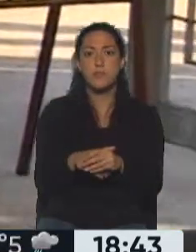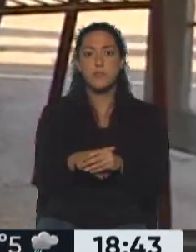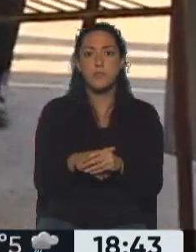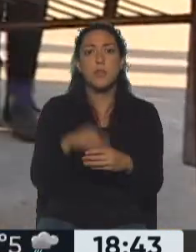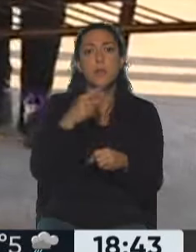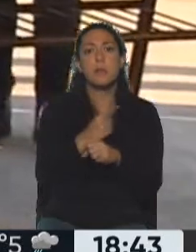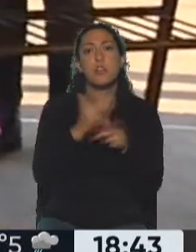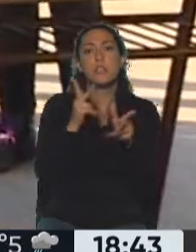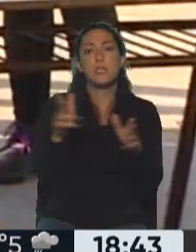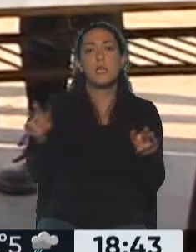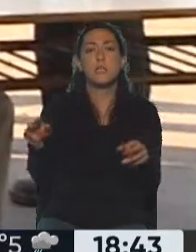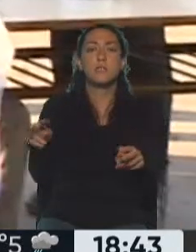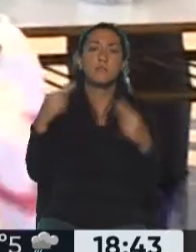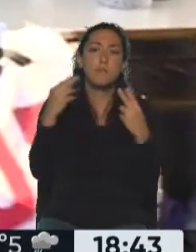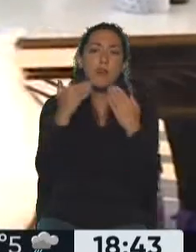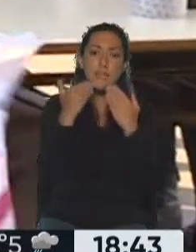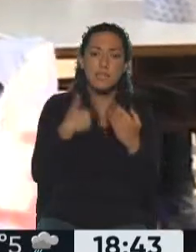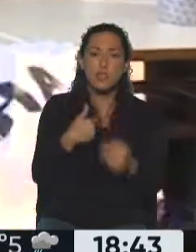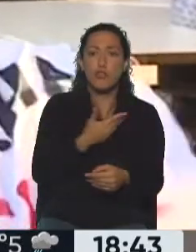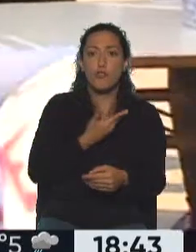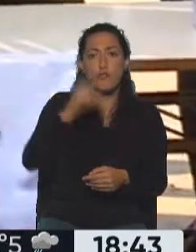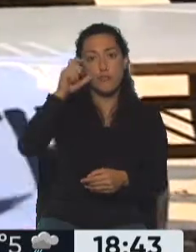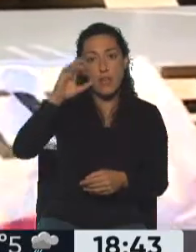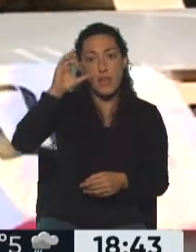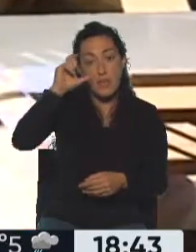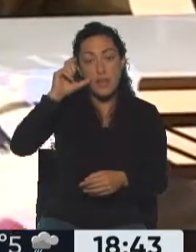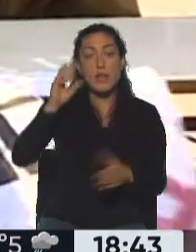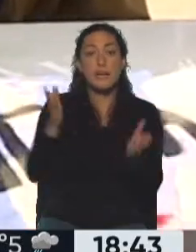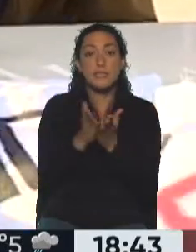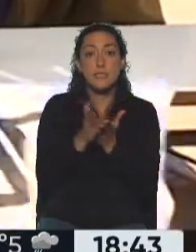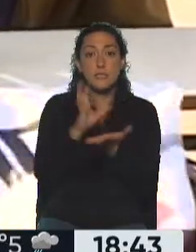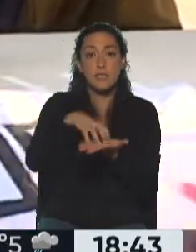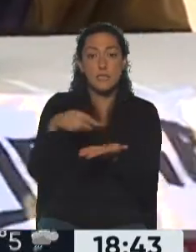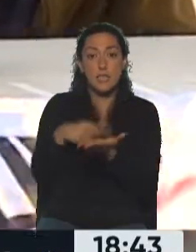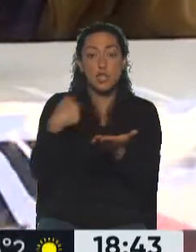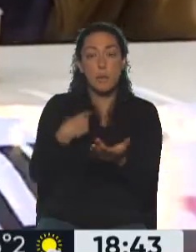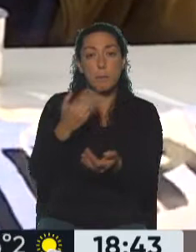por venir. Yo soy Fede, presidente del Centro de Estudiantes del ESNA OLA.